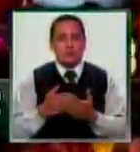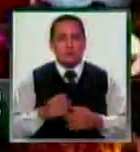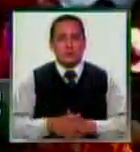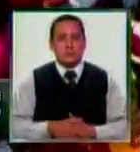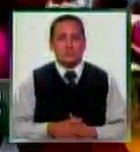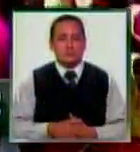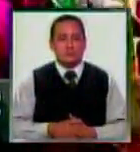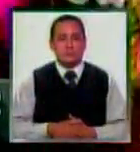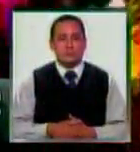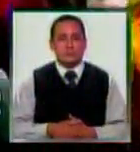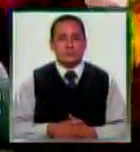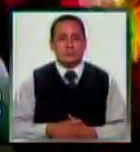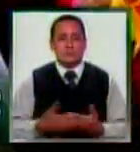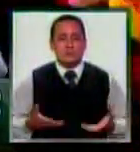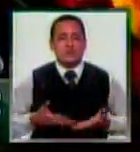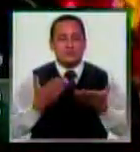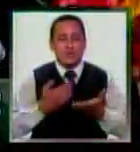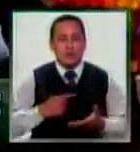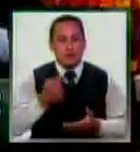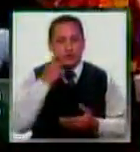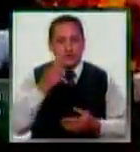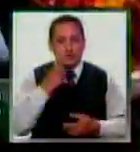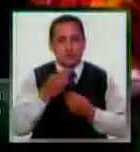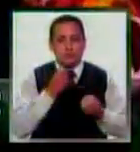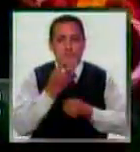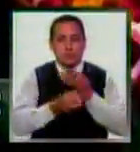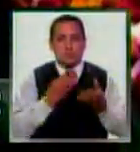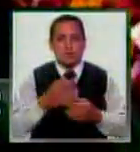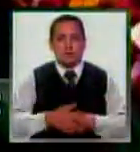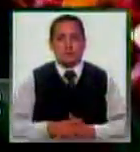de un costado que vaya para allá. Nos da a conocer sus impresiones.